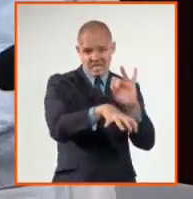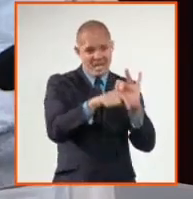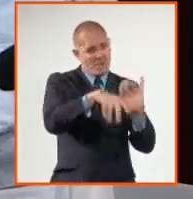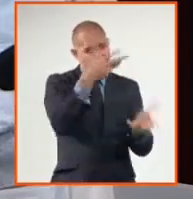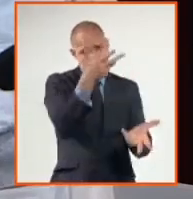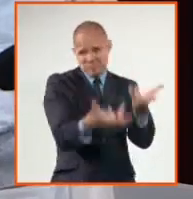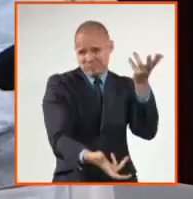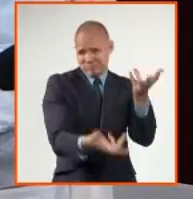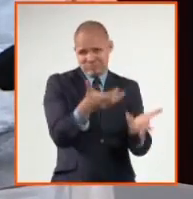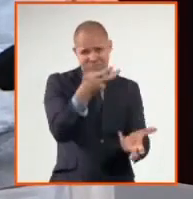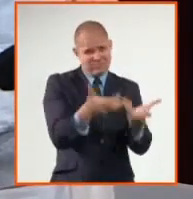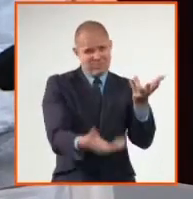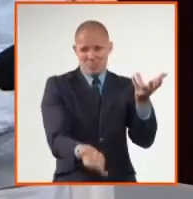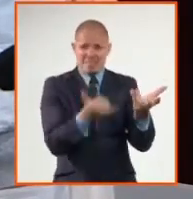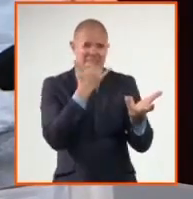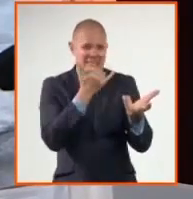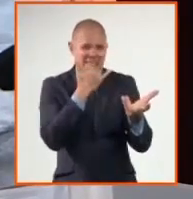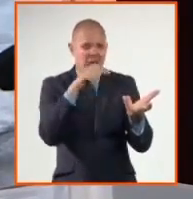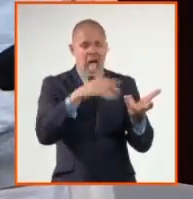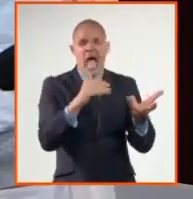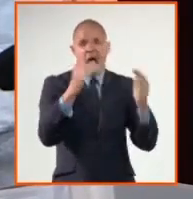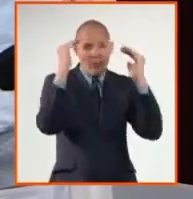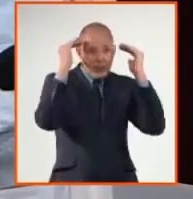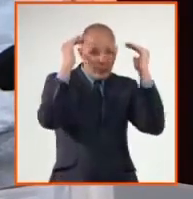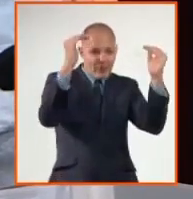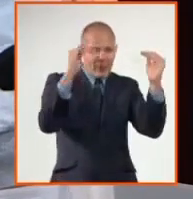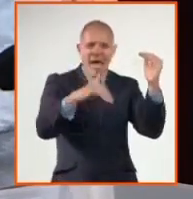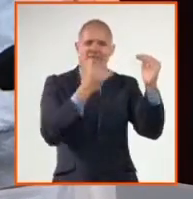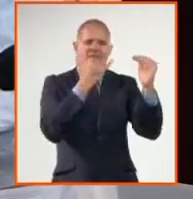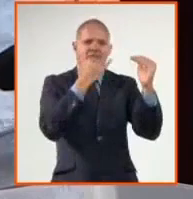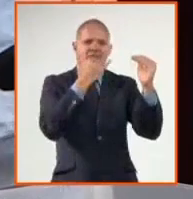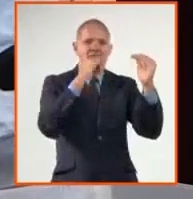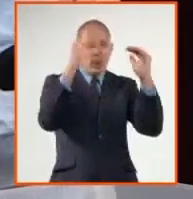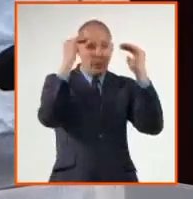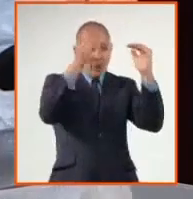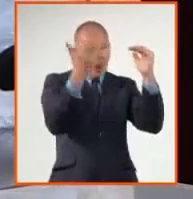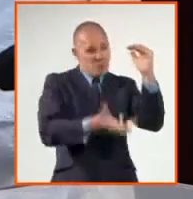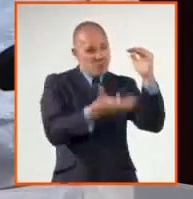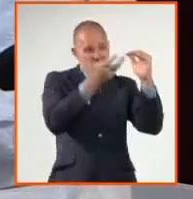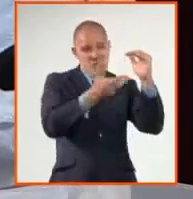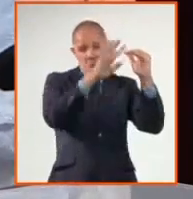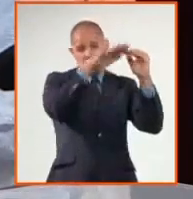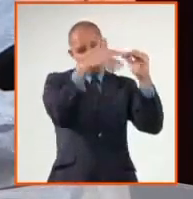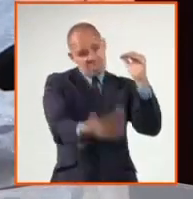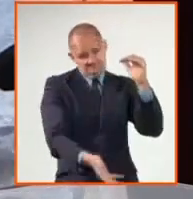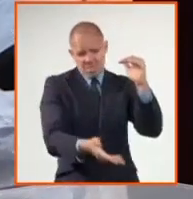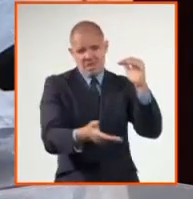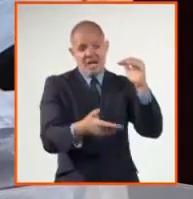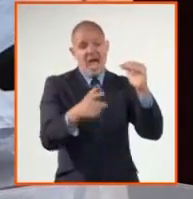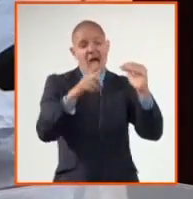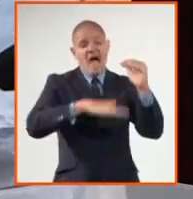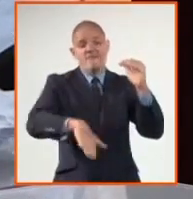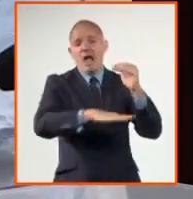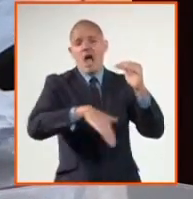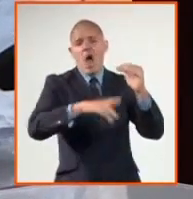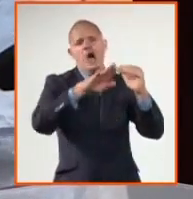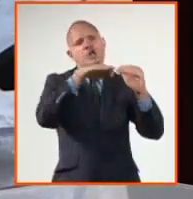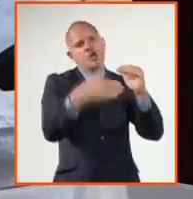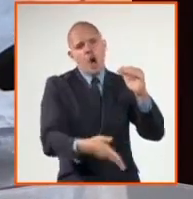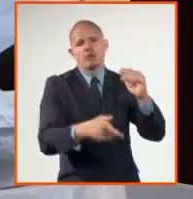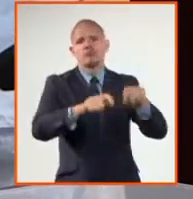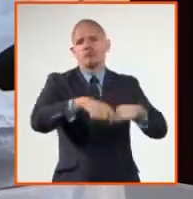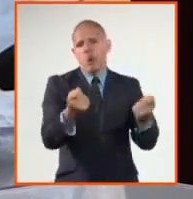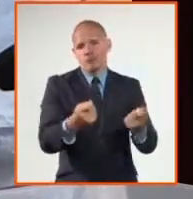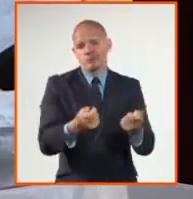afectó incluso este hecho esa losa de techo cayeron sobre parte del equipamiento de tus vinilos equipo auxiliar es de la máquina